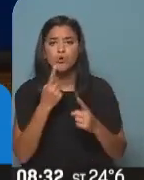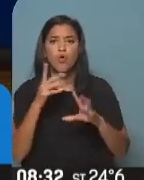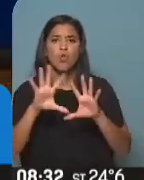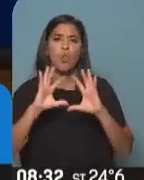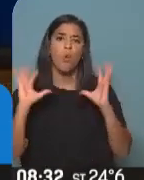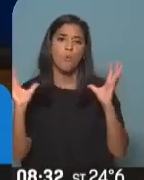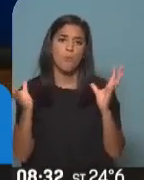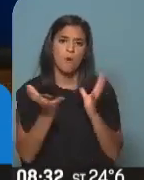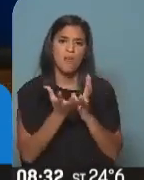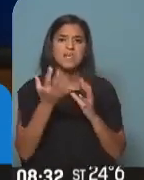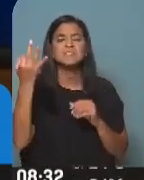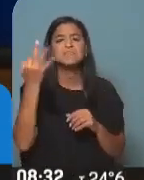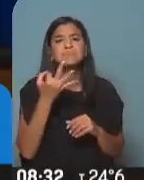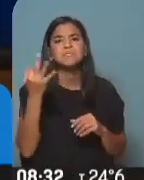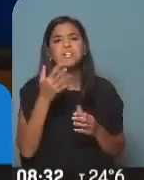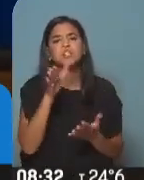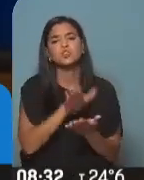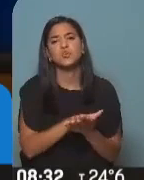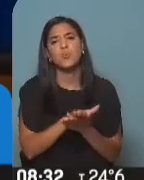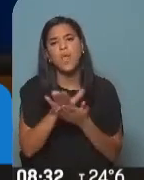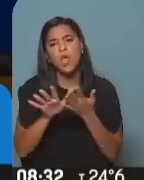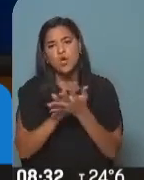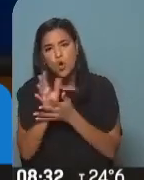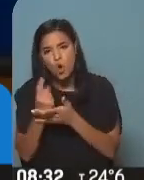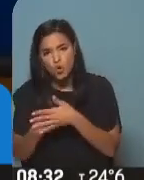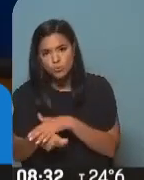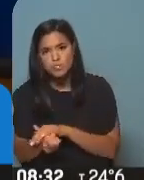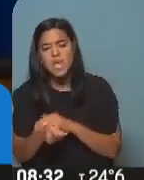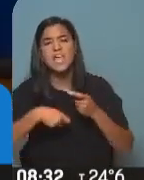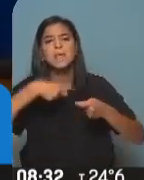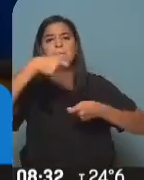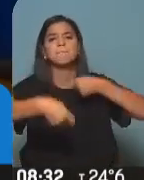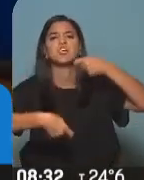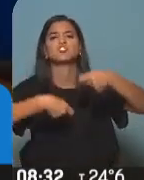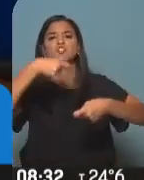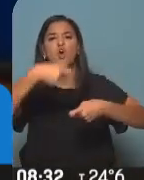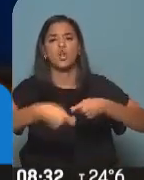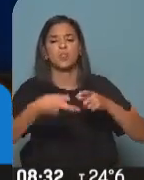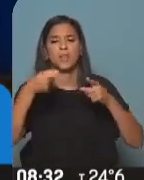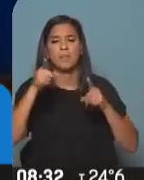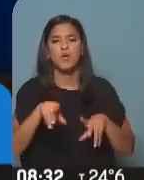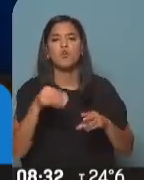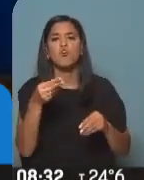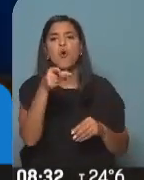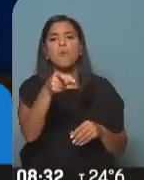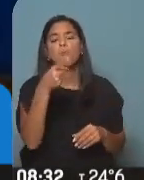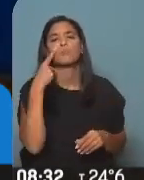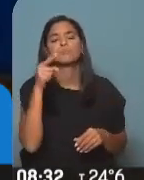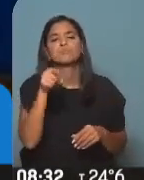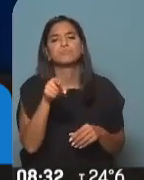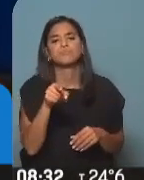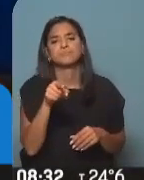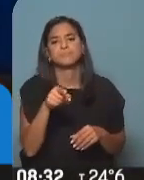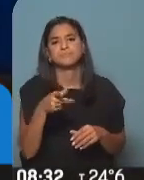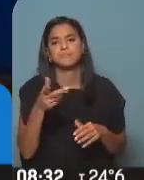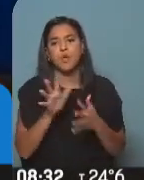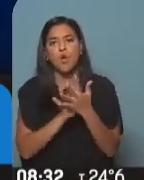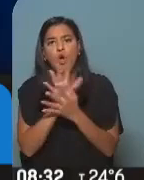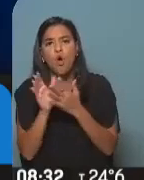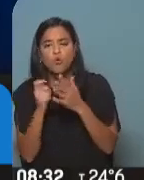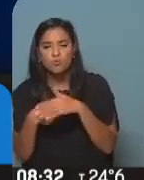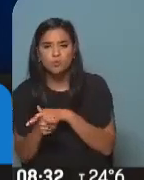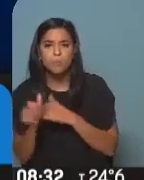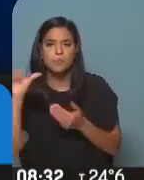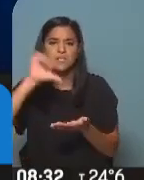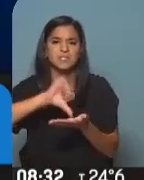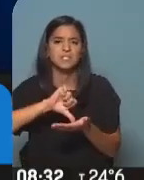que se le hace a especialistas en materia de corrupción y a inversores. Entonces vos les preguntás, ¿cómo percibís la corrupción en todos estos países? No